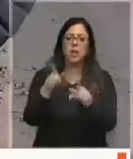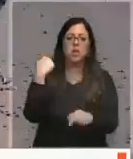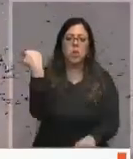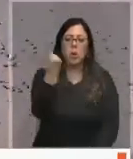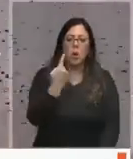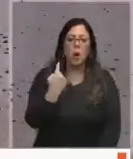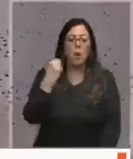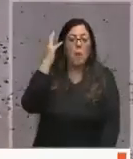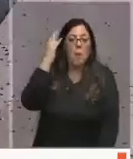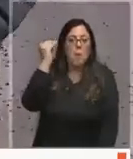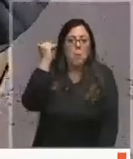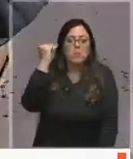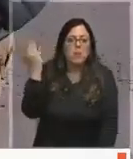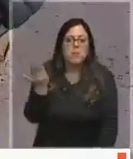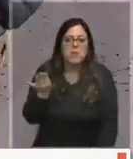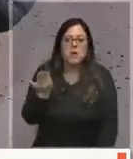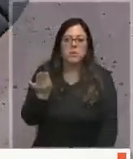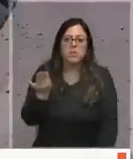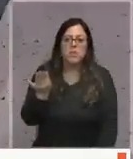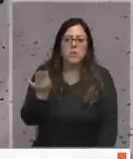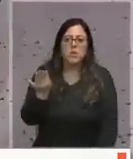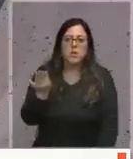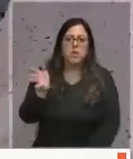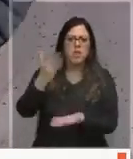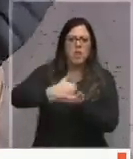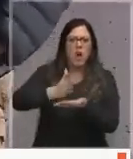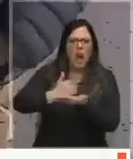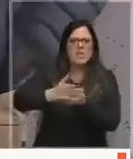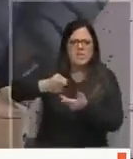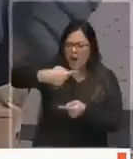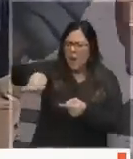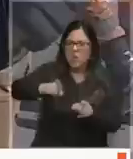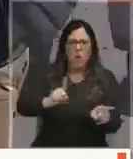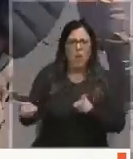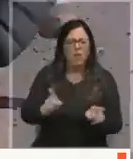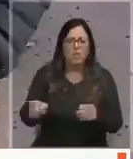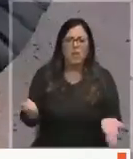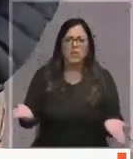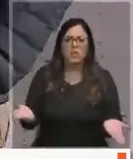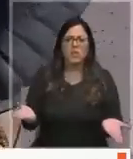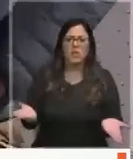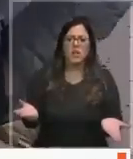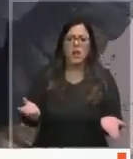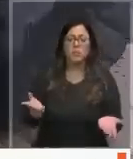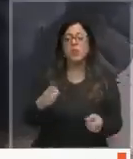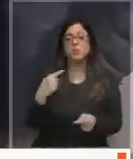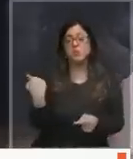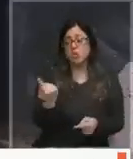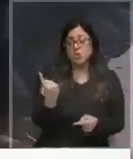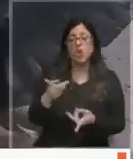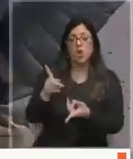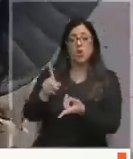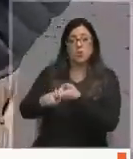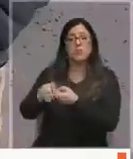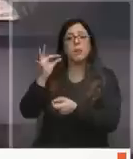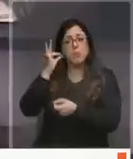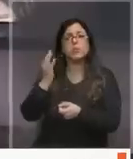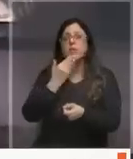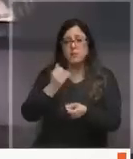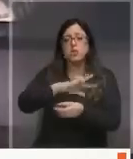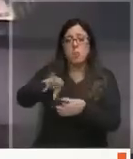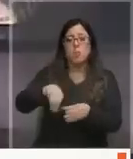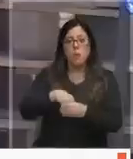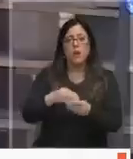No dimensionábamos lo organizado que son. O sea, que somos, porque ahora nosotros con mi señora